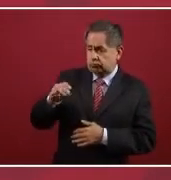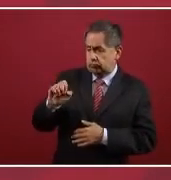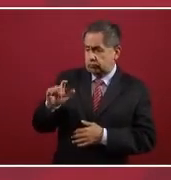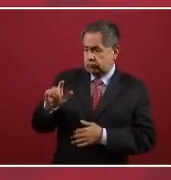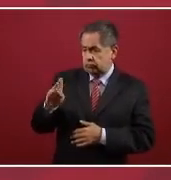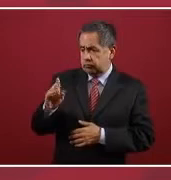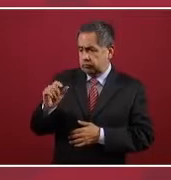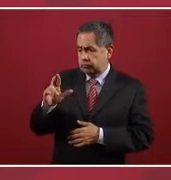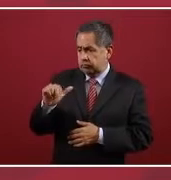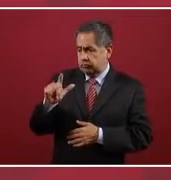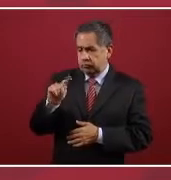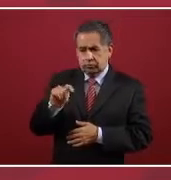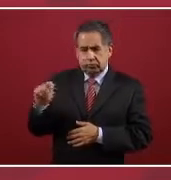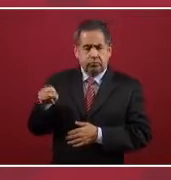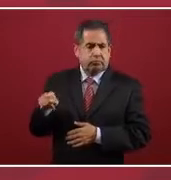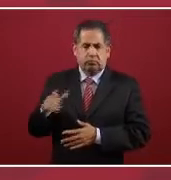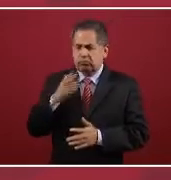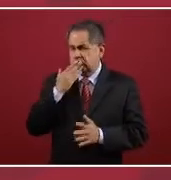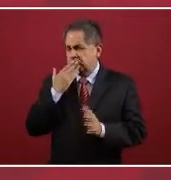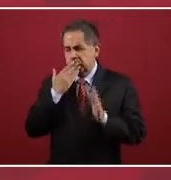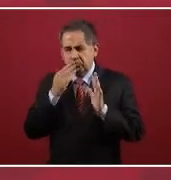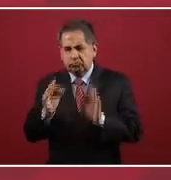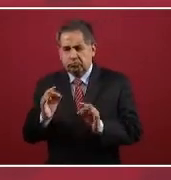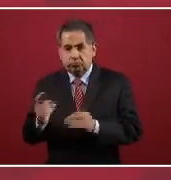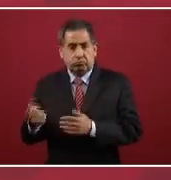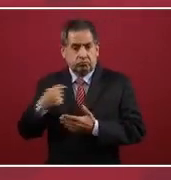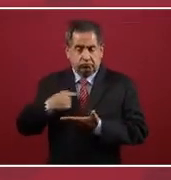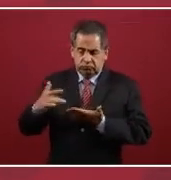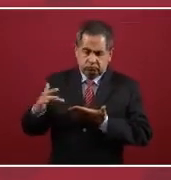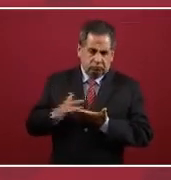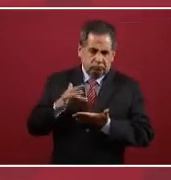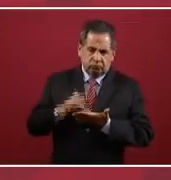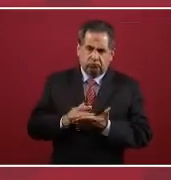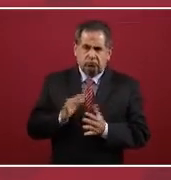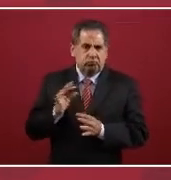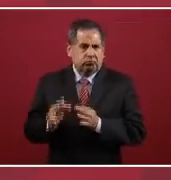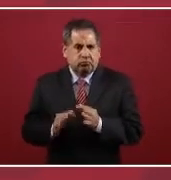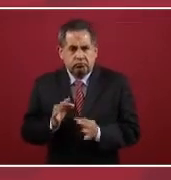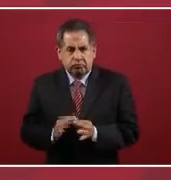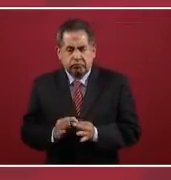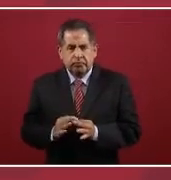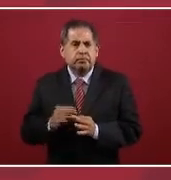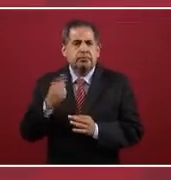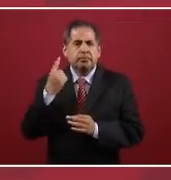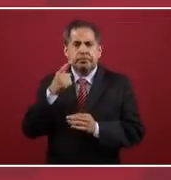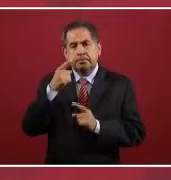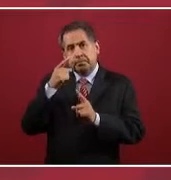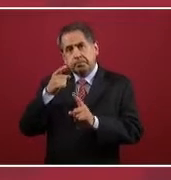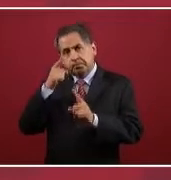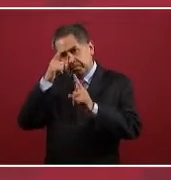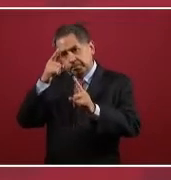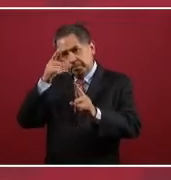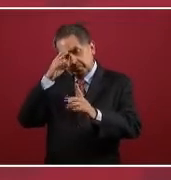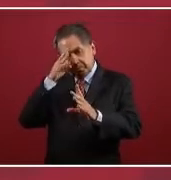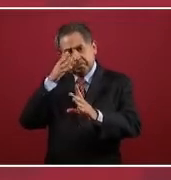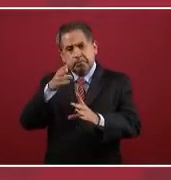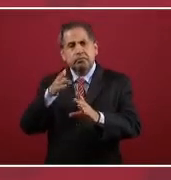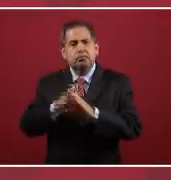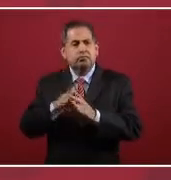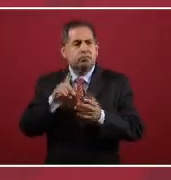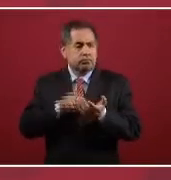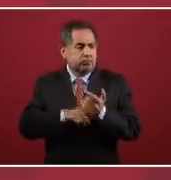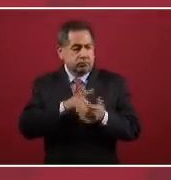Bartlett, que me apoya en el propósito de